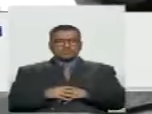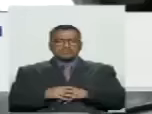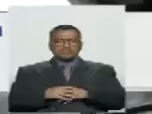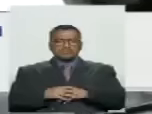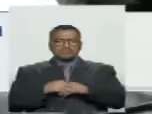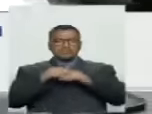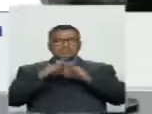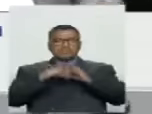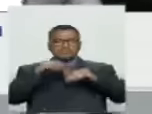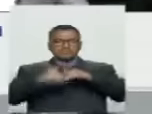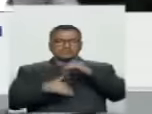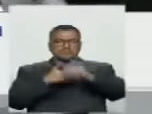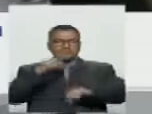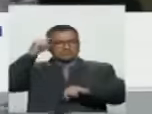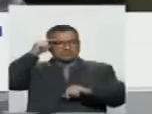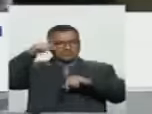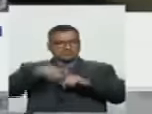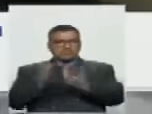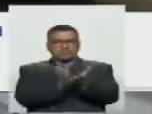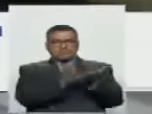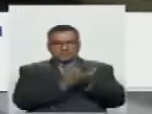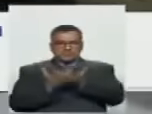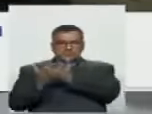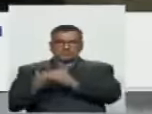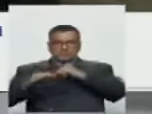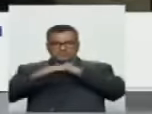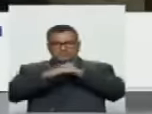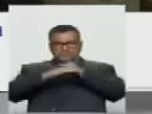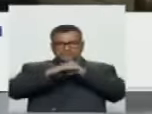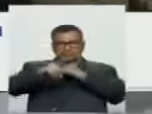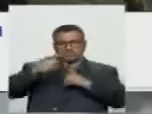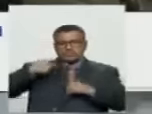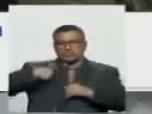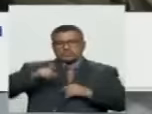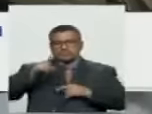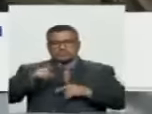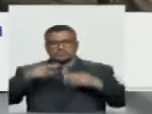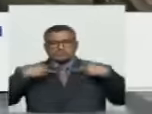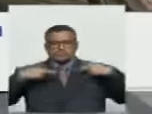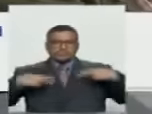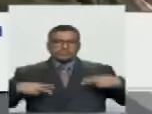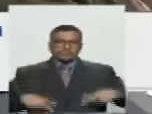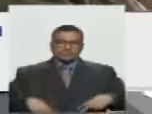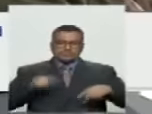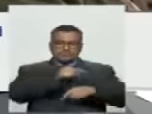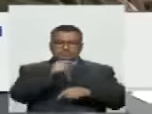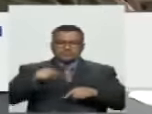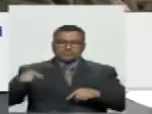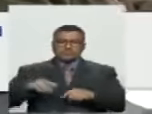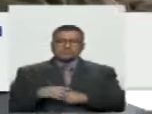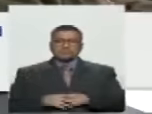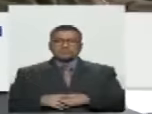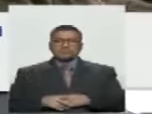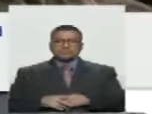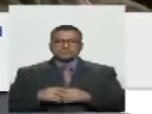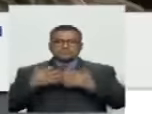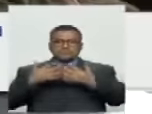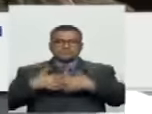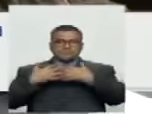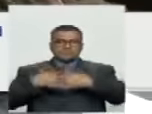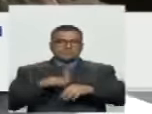en sus avances, hoy se estudia las similitudes que tenemos los seres vivos con las